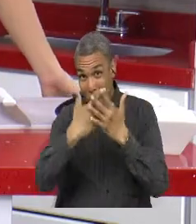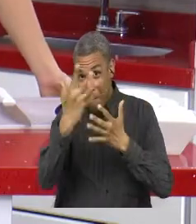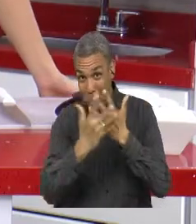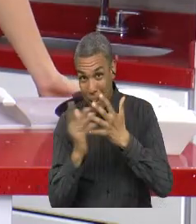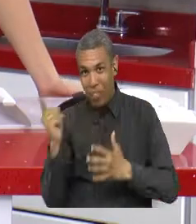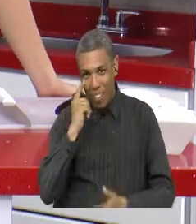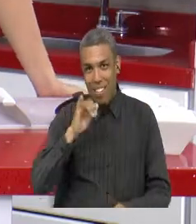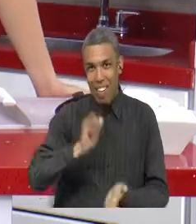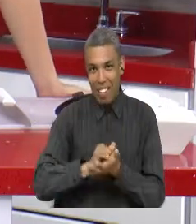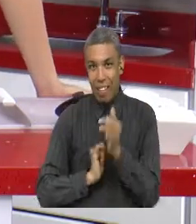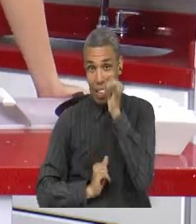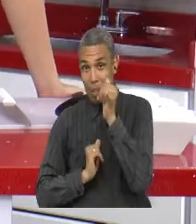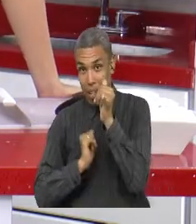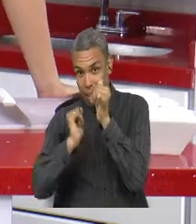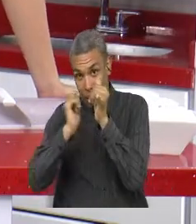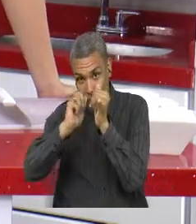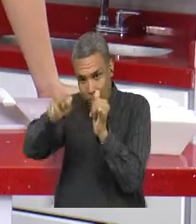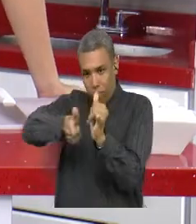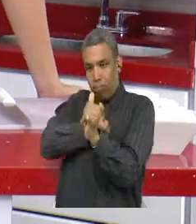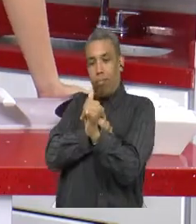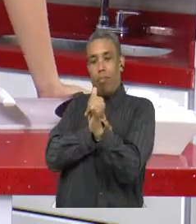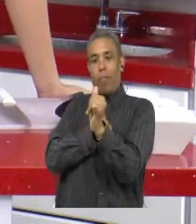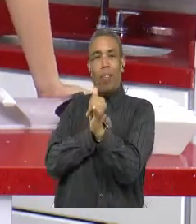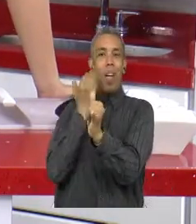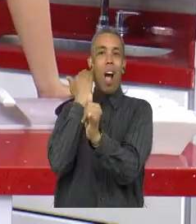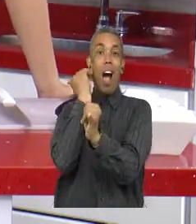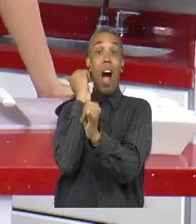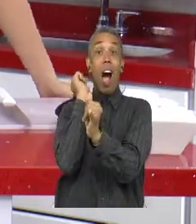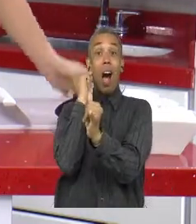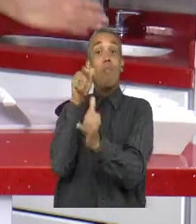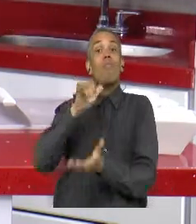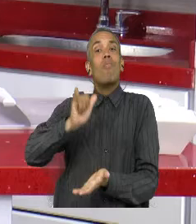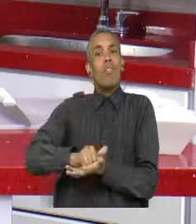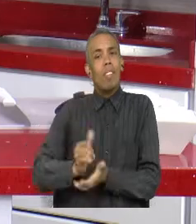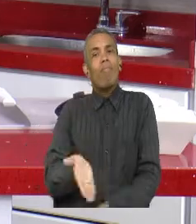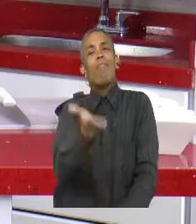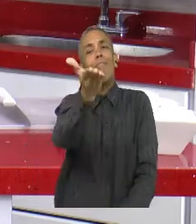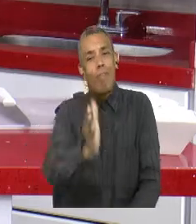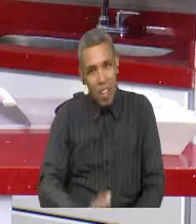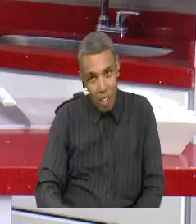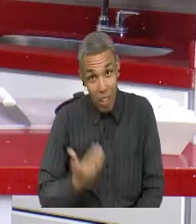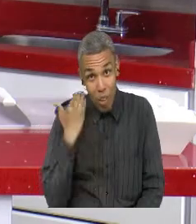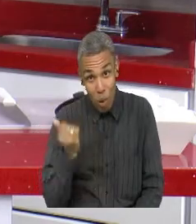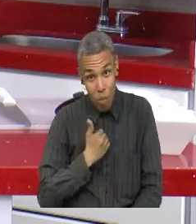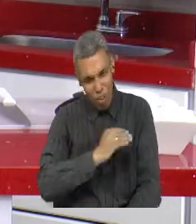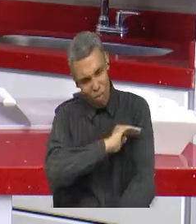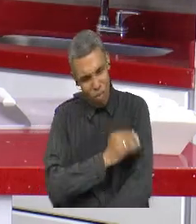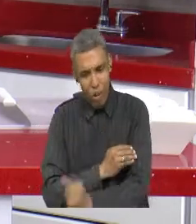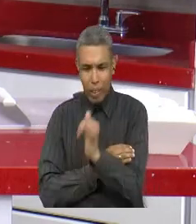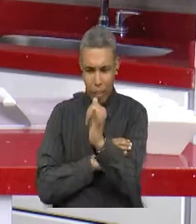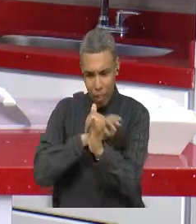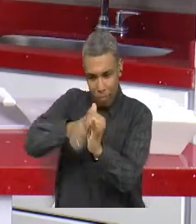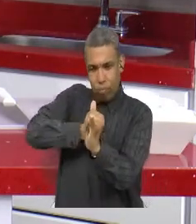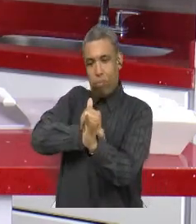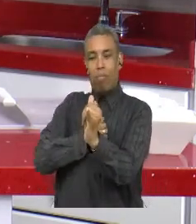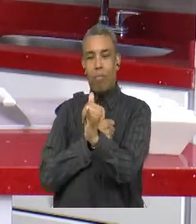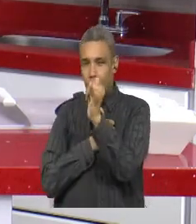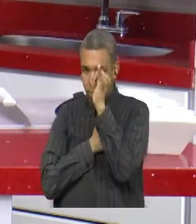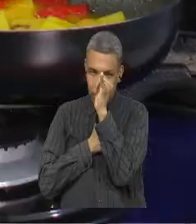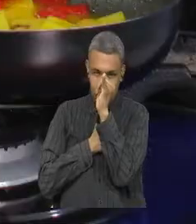aquí también colaborando con todo lo que son cámaras en el set para que, por supuesto, podamos nosotros aquí salir en pantalla y pelar la muela por allá, Sergio.